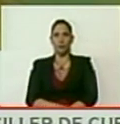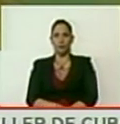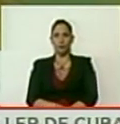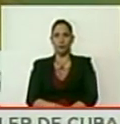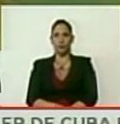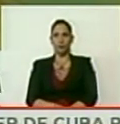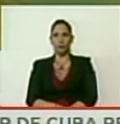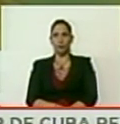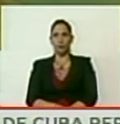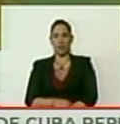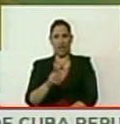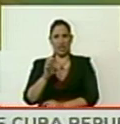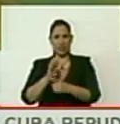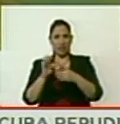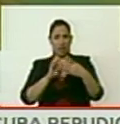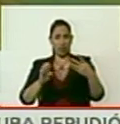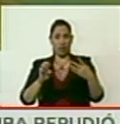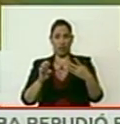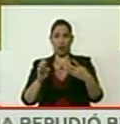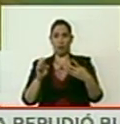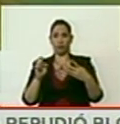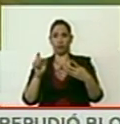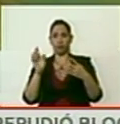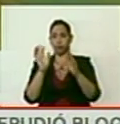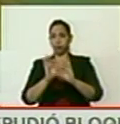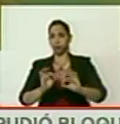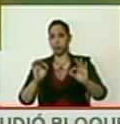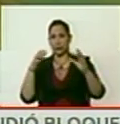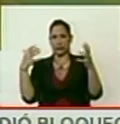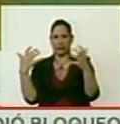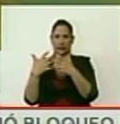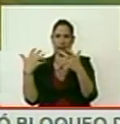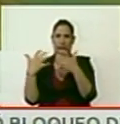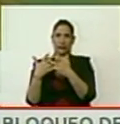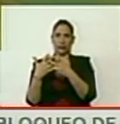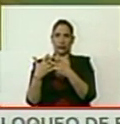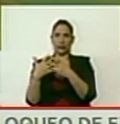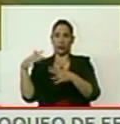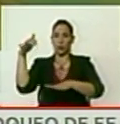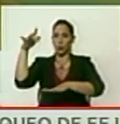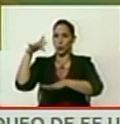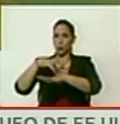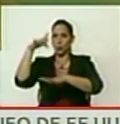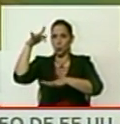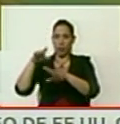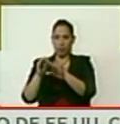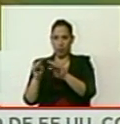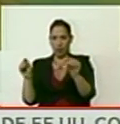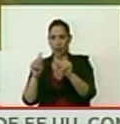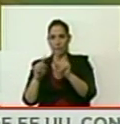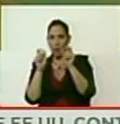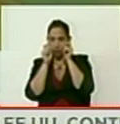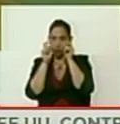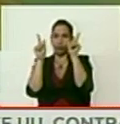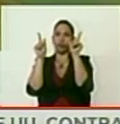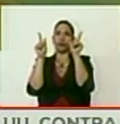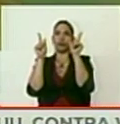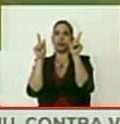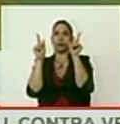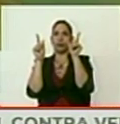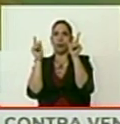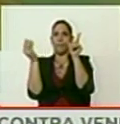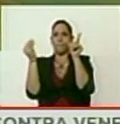en una estrategia sin precedentes de guerra, de tácticas en el terreno para sorprender al